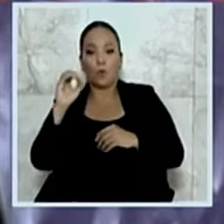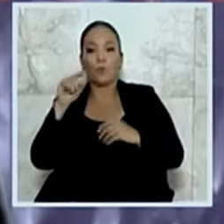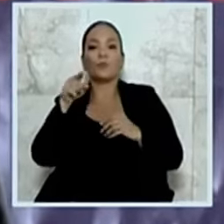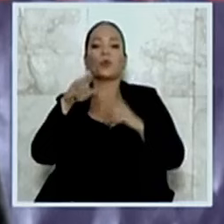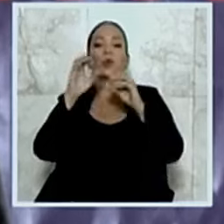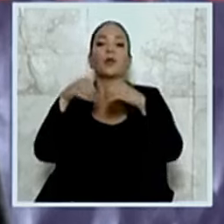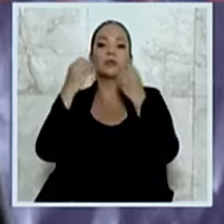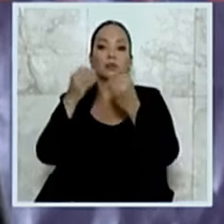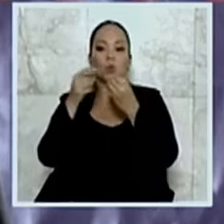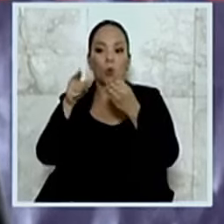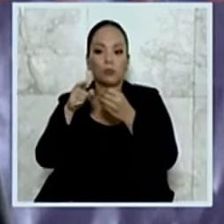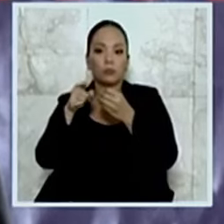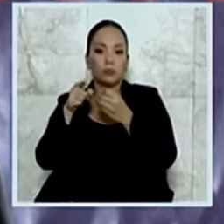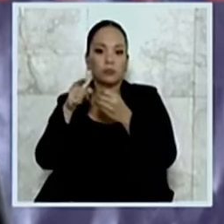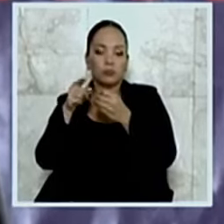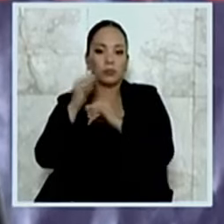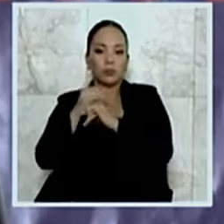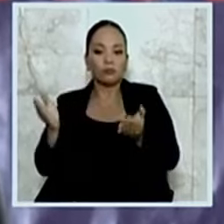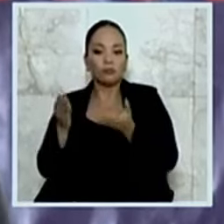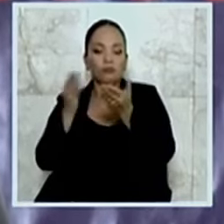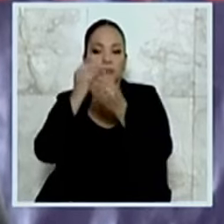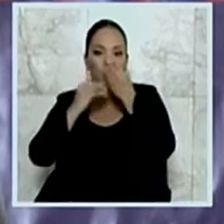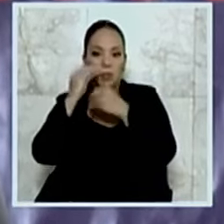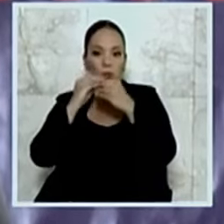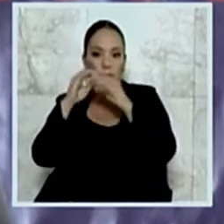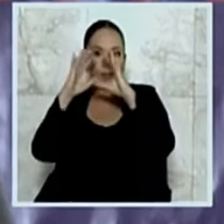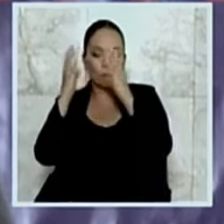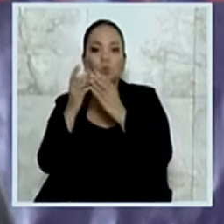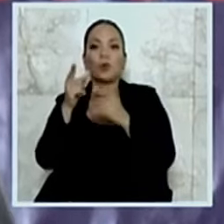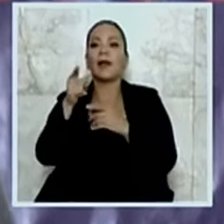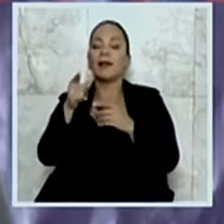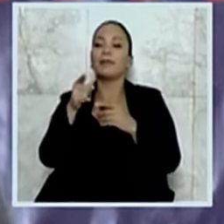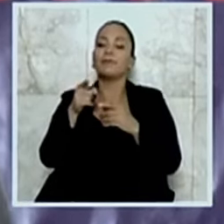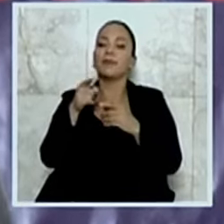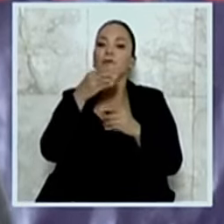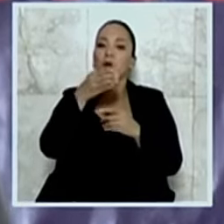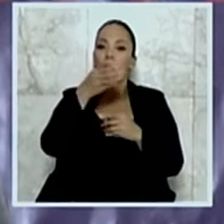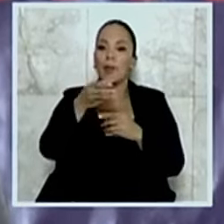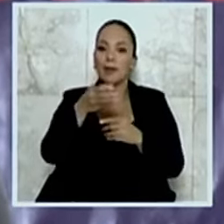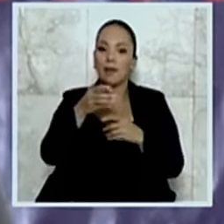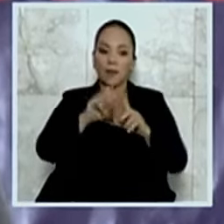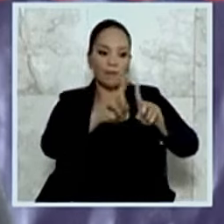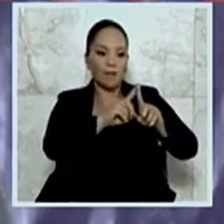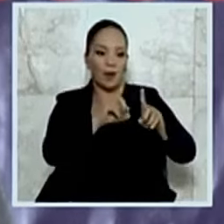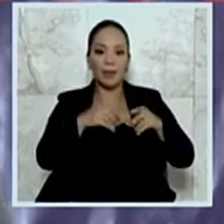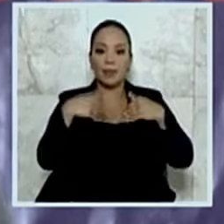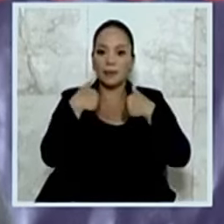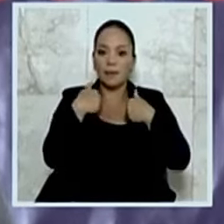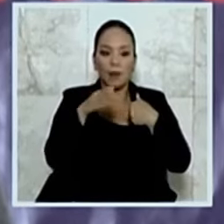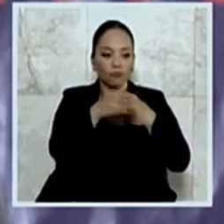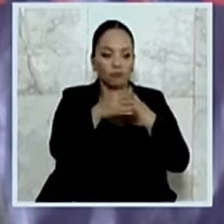de granjas camaroneras, sino para todo el país en general. De hecho, la FAO, como